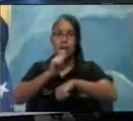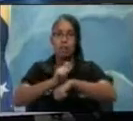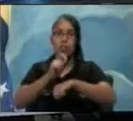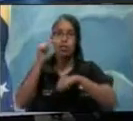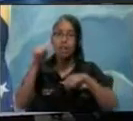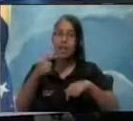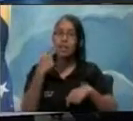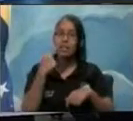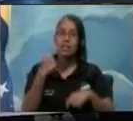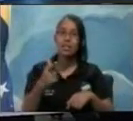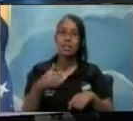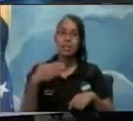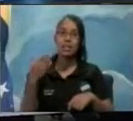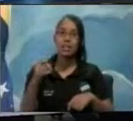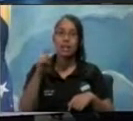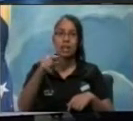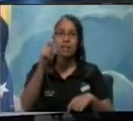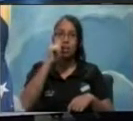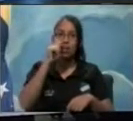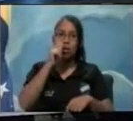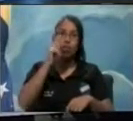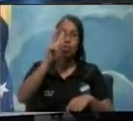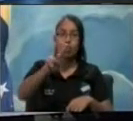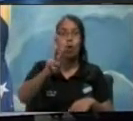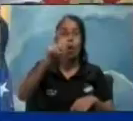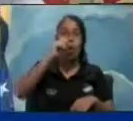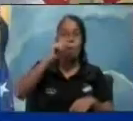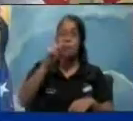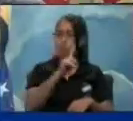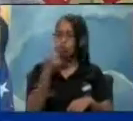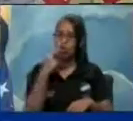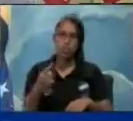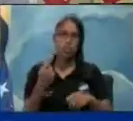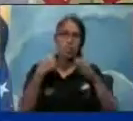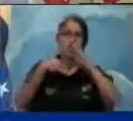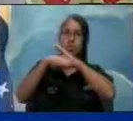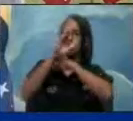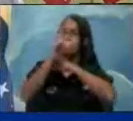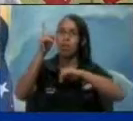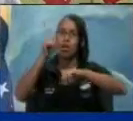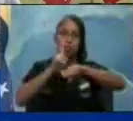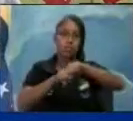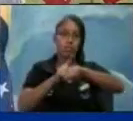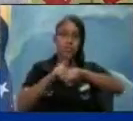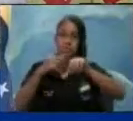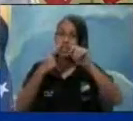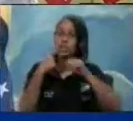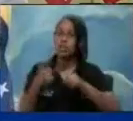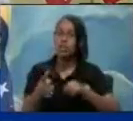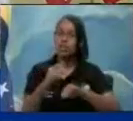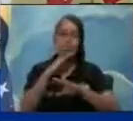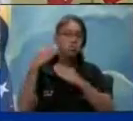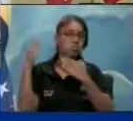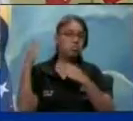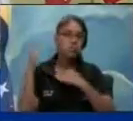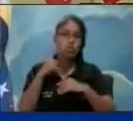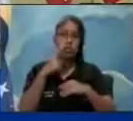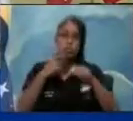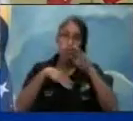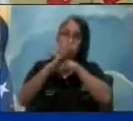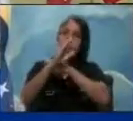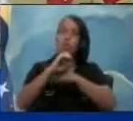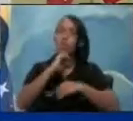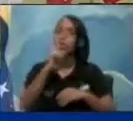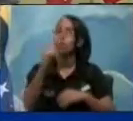aquí dice que Pedro y Juan, no dice que subieron. Si hubiera dicho subieron, es una sola